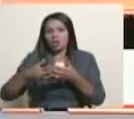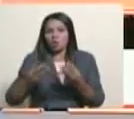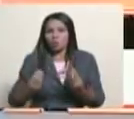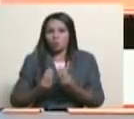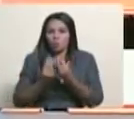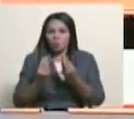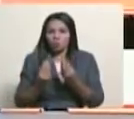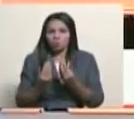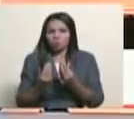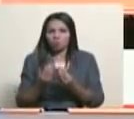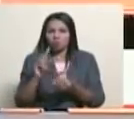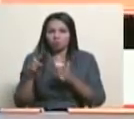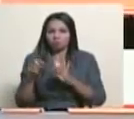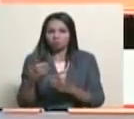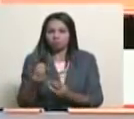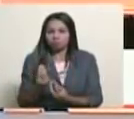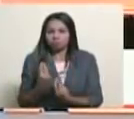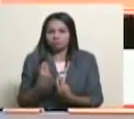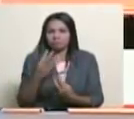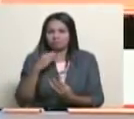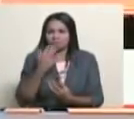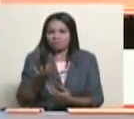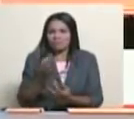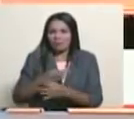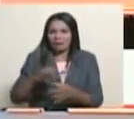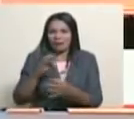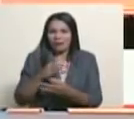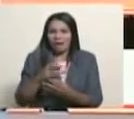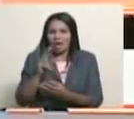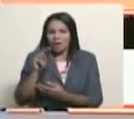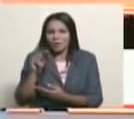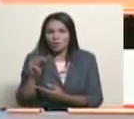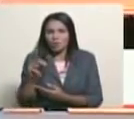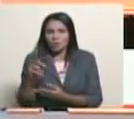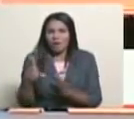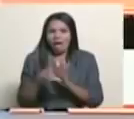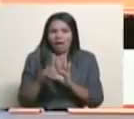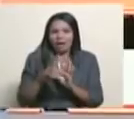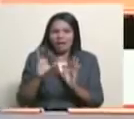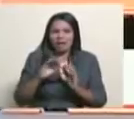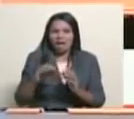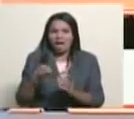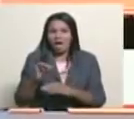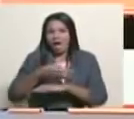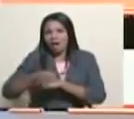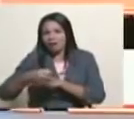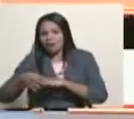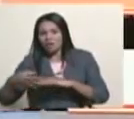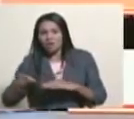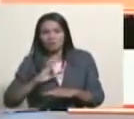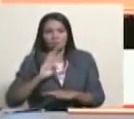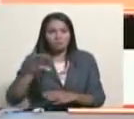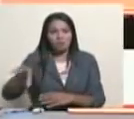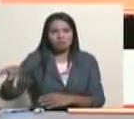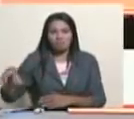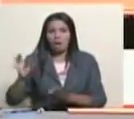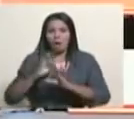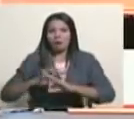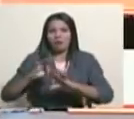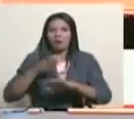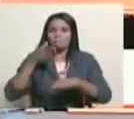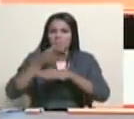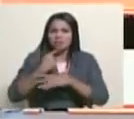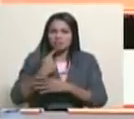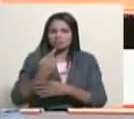conjunto de vagos, incapaces, que jamás legislaron para sus regiones, para sus estados. Vayan a